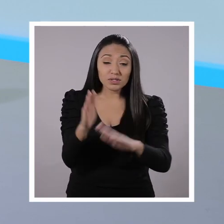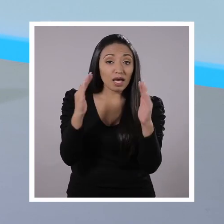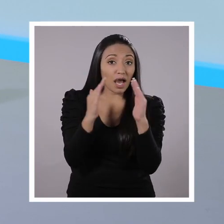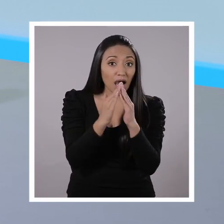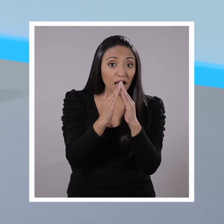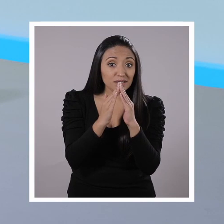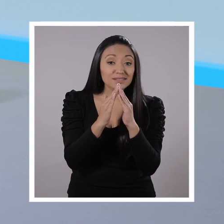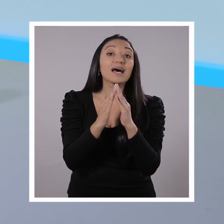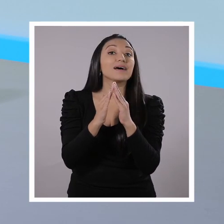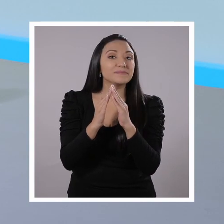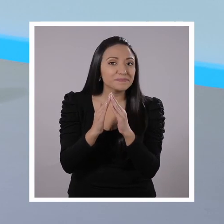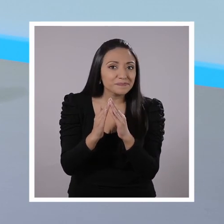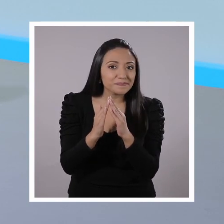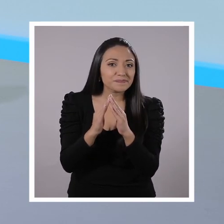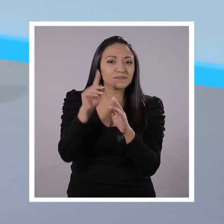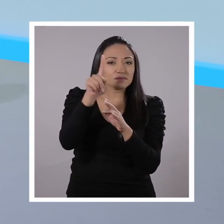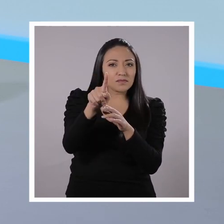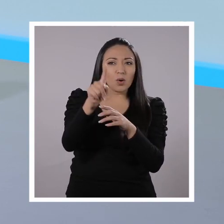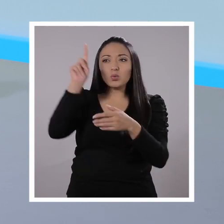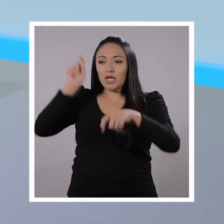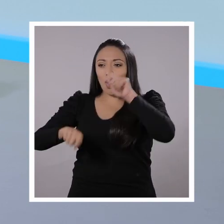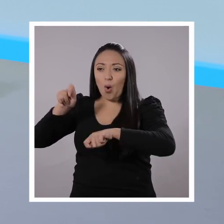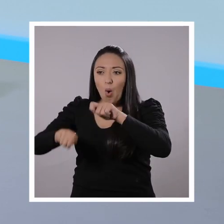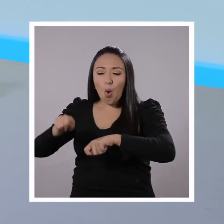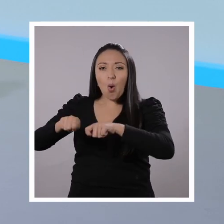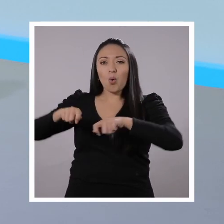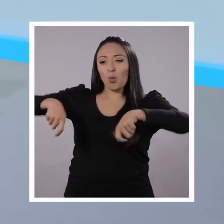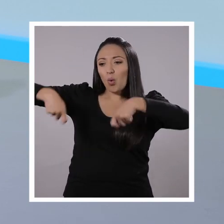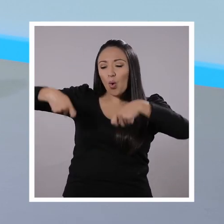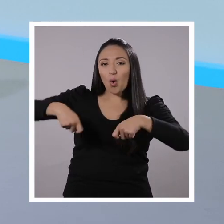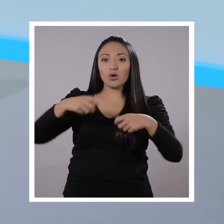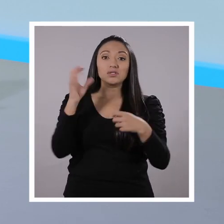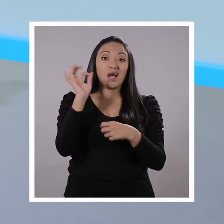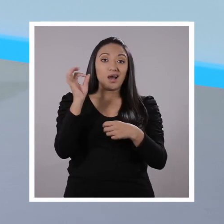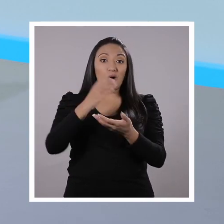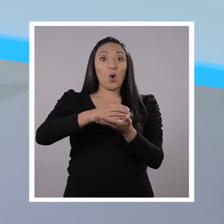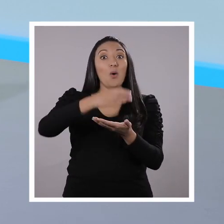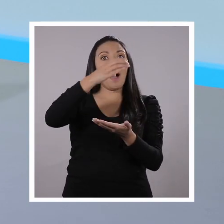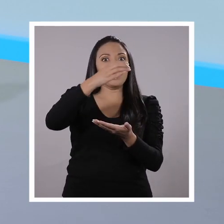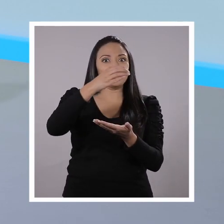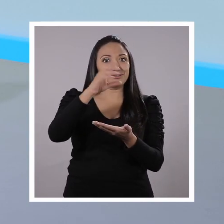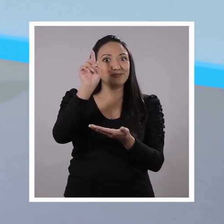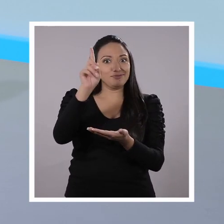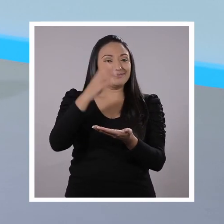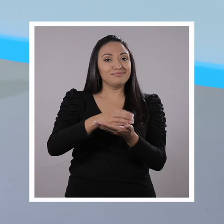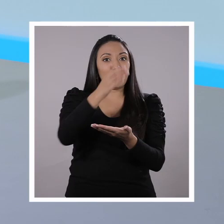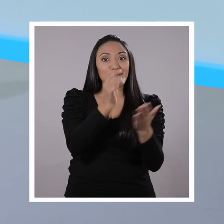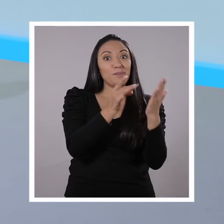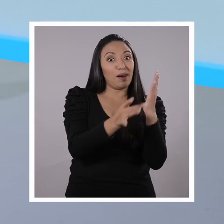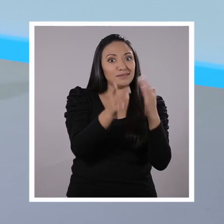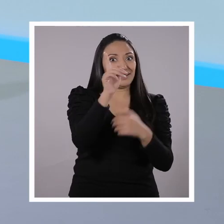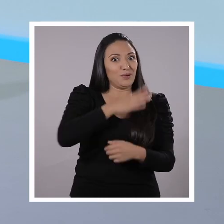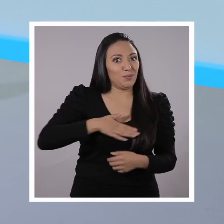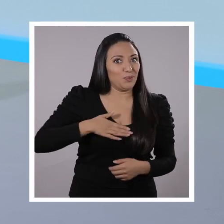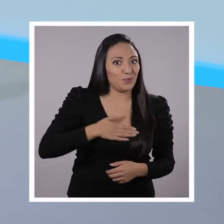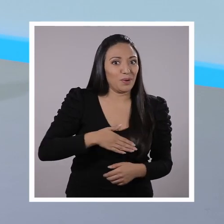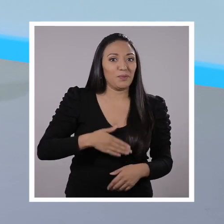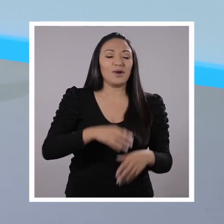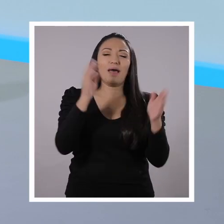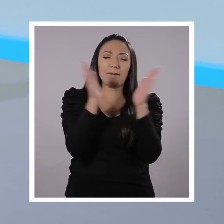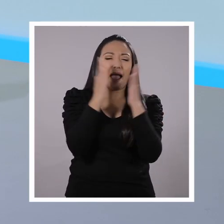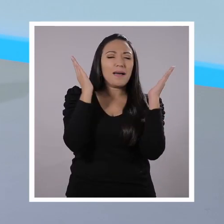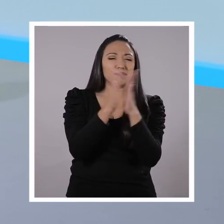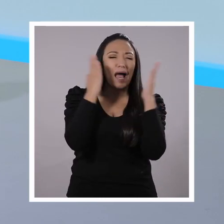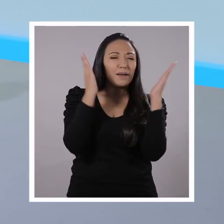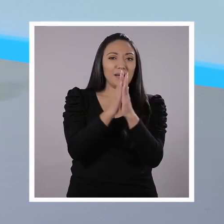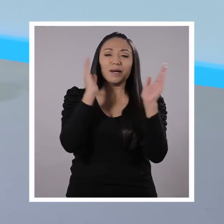distintos ritmos en casa? ¿Ah? ¿Han cogido una olla, quizá un par de tazas de plástico? No de porcelana, porque se pueden